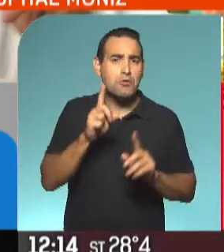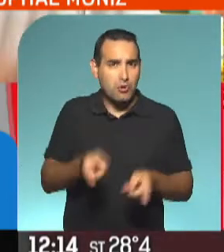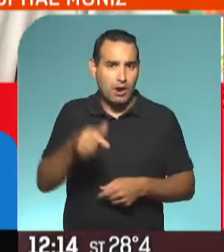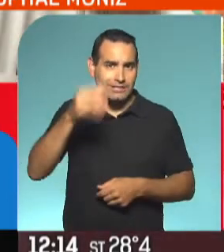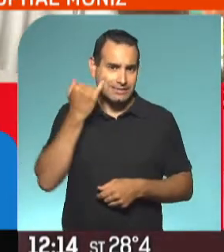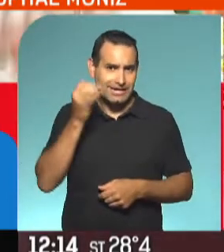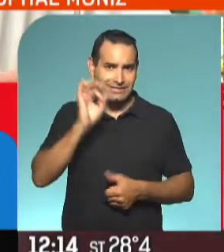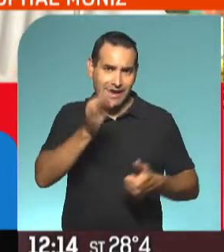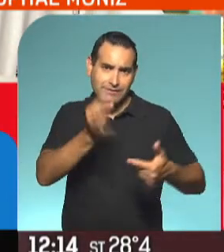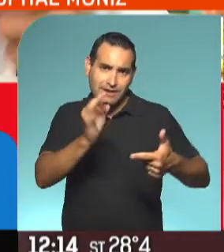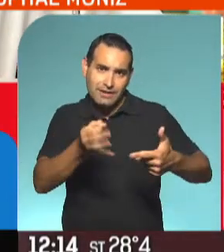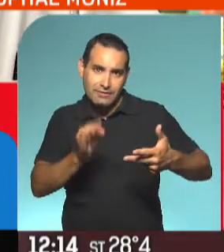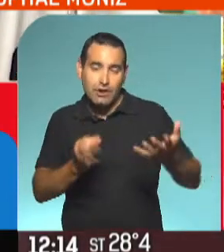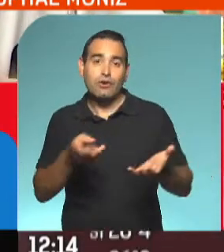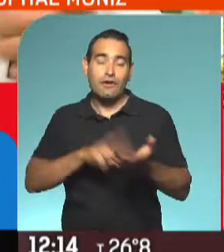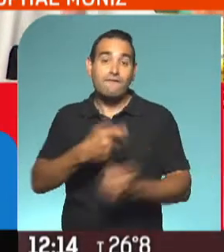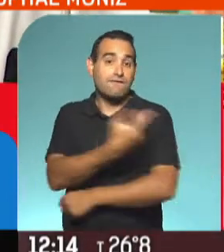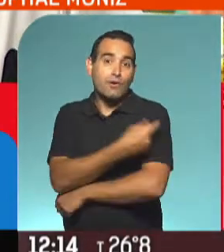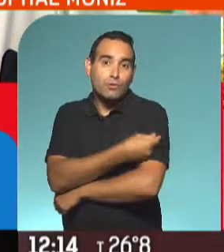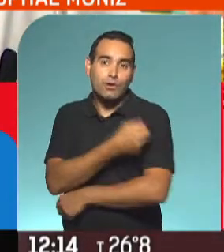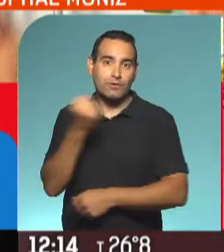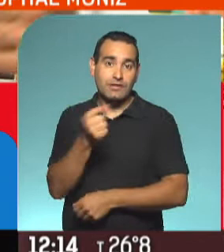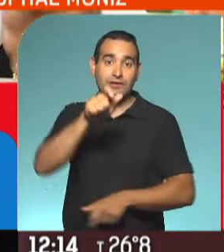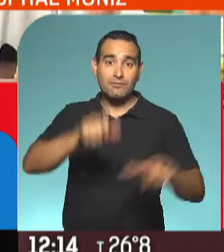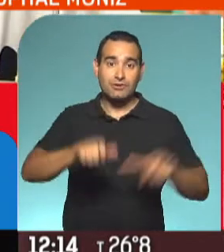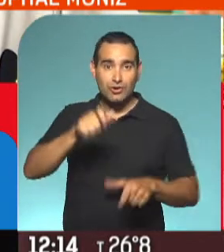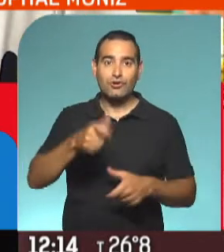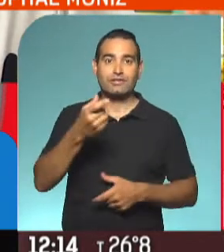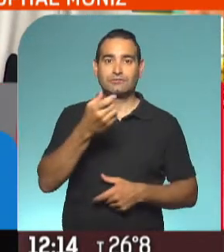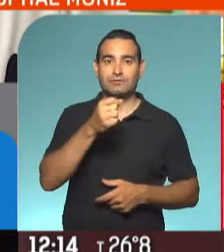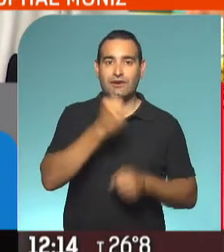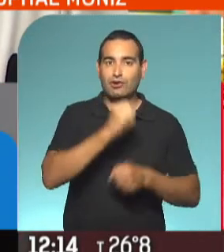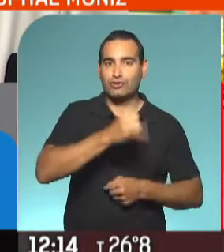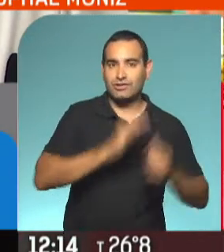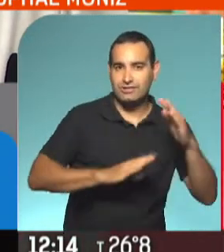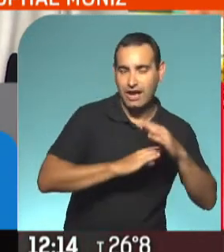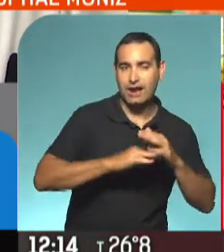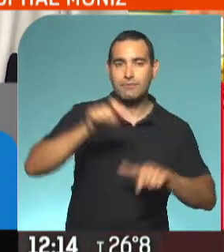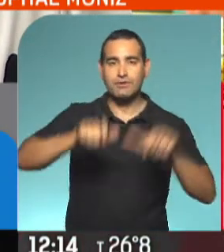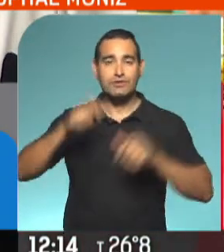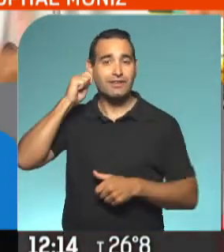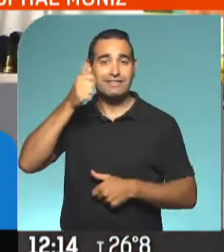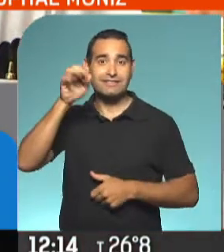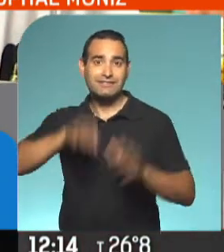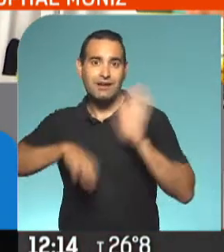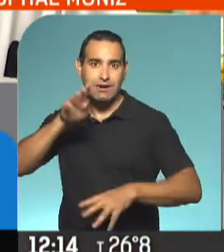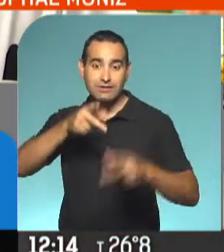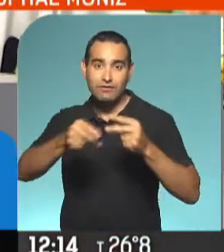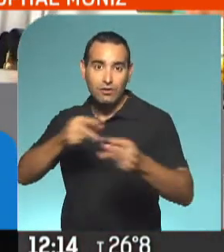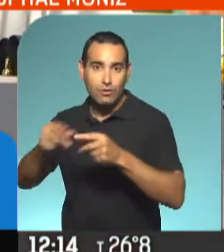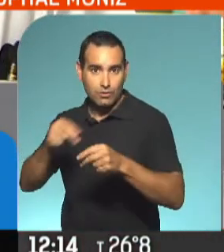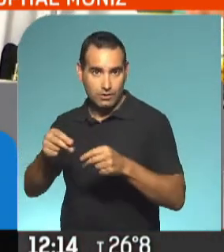conocimiento y donde volvemos a la vacuna, esto es, vacunados los esenciales, vacunados las personas mayores de 60 años, que así es